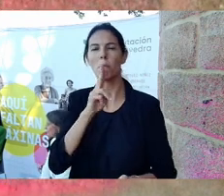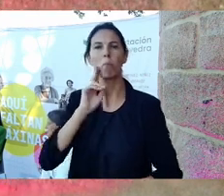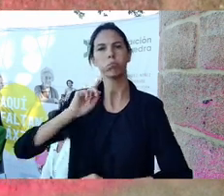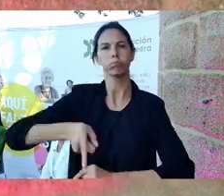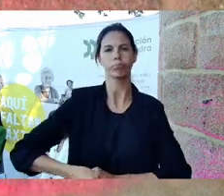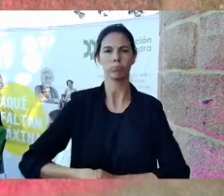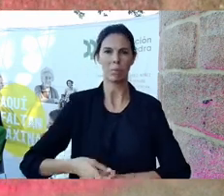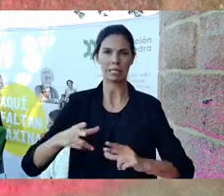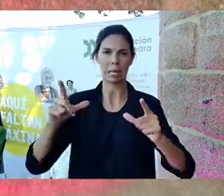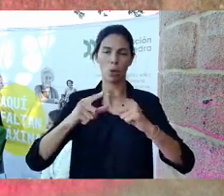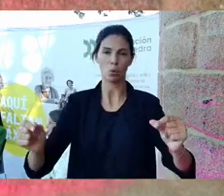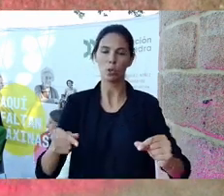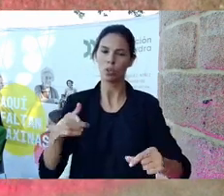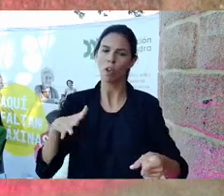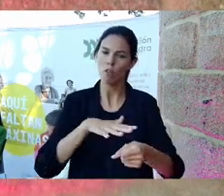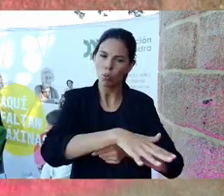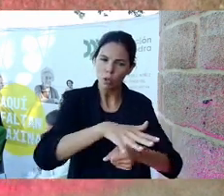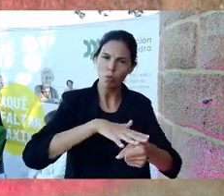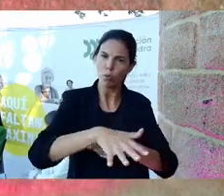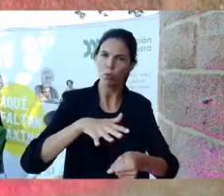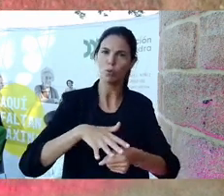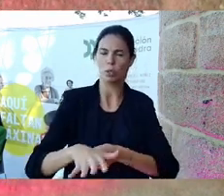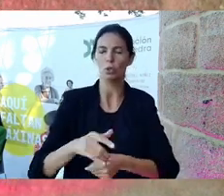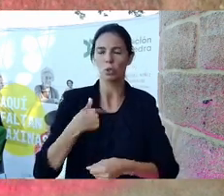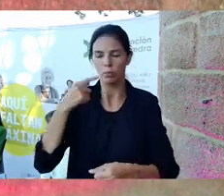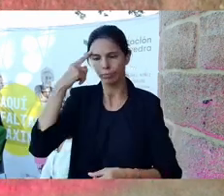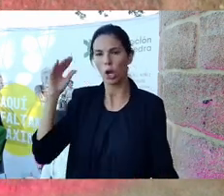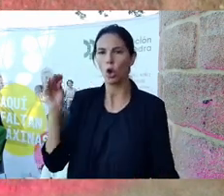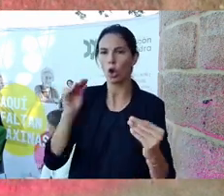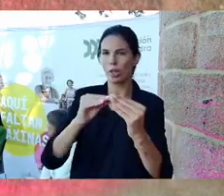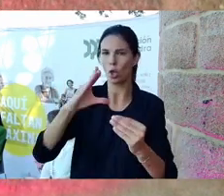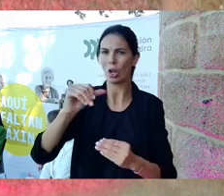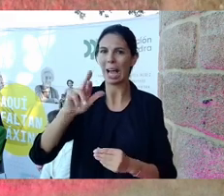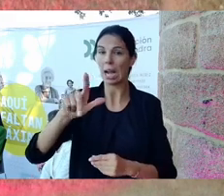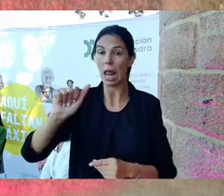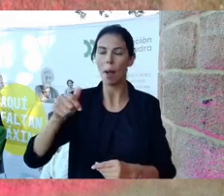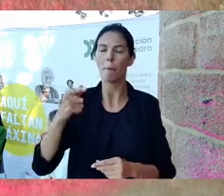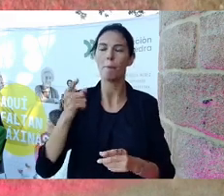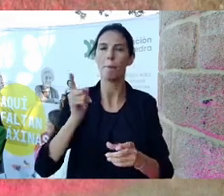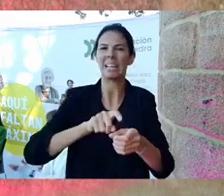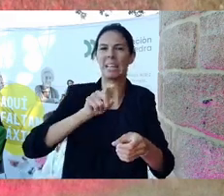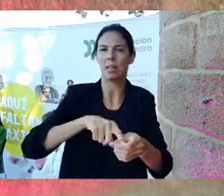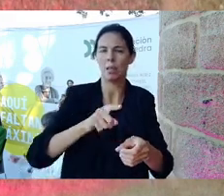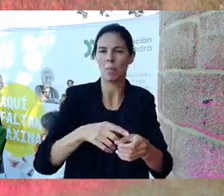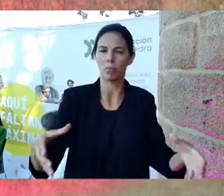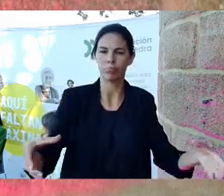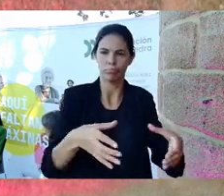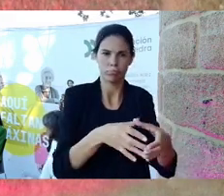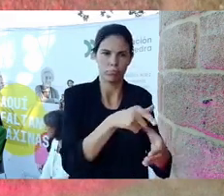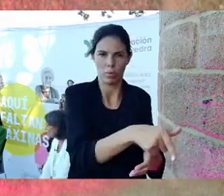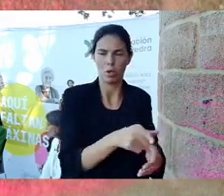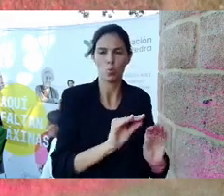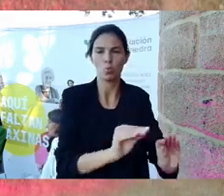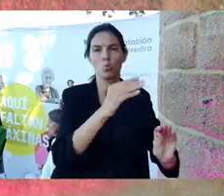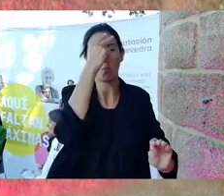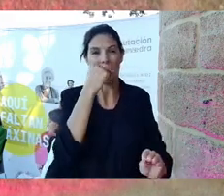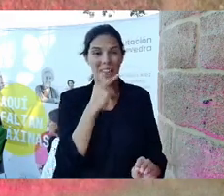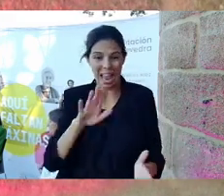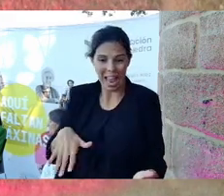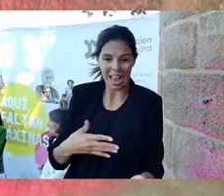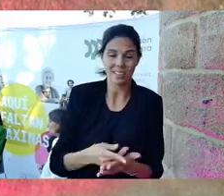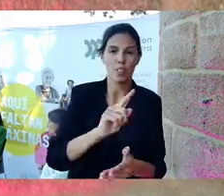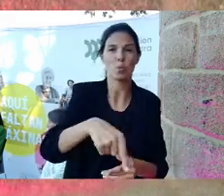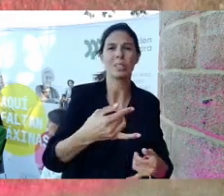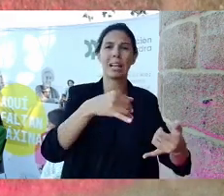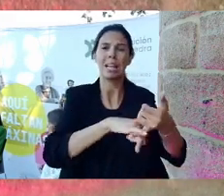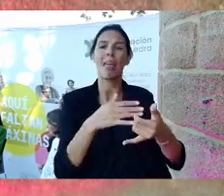de ese matriarcado astur, ¿no? Y ellas influirían mucho en Urraca, que estoy de acuerdo con Carla, participaría mucho en la corte, en la curia, así se llamaba, de